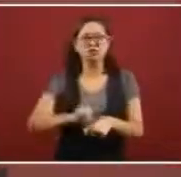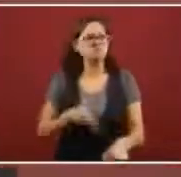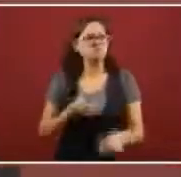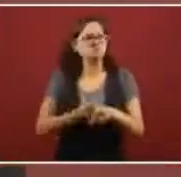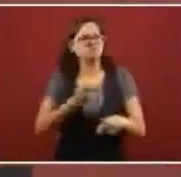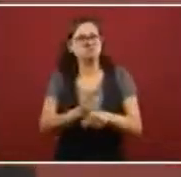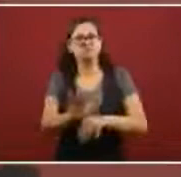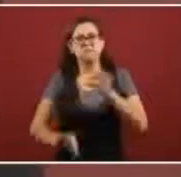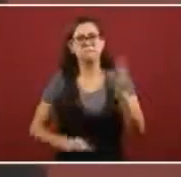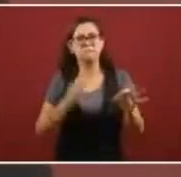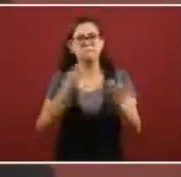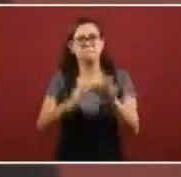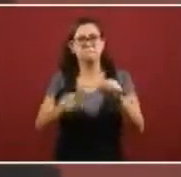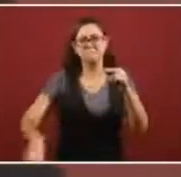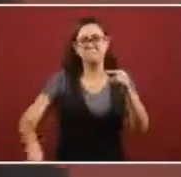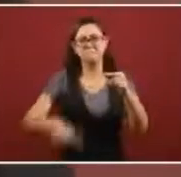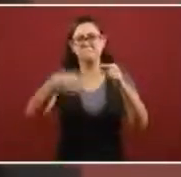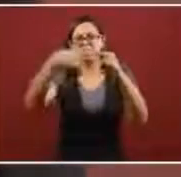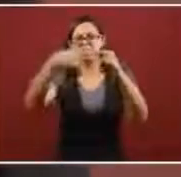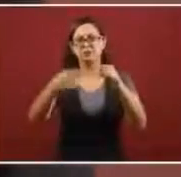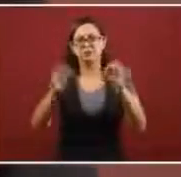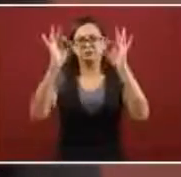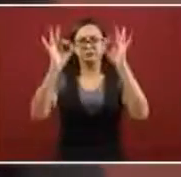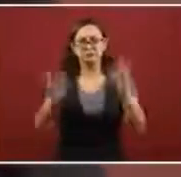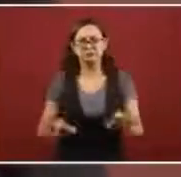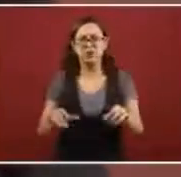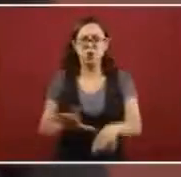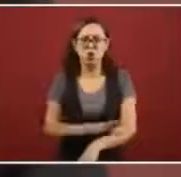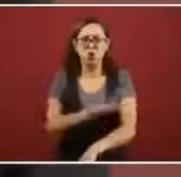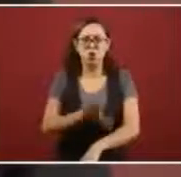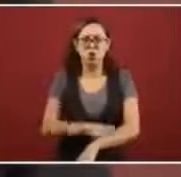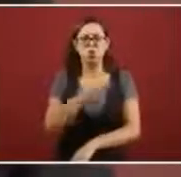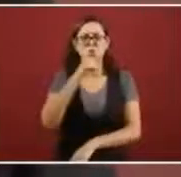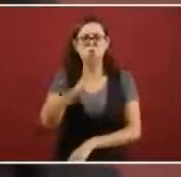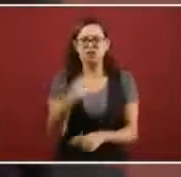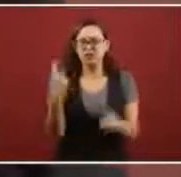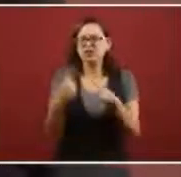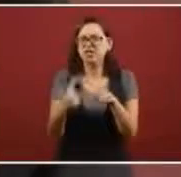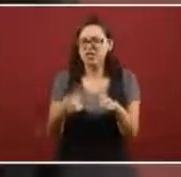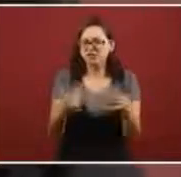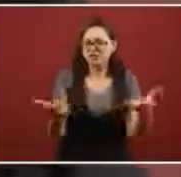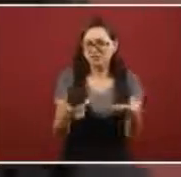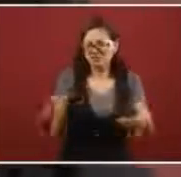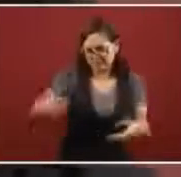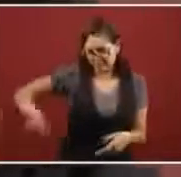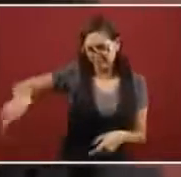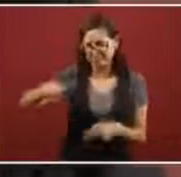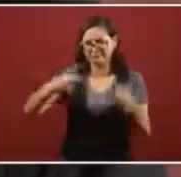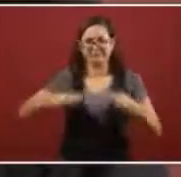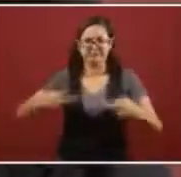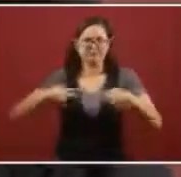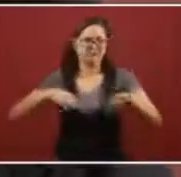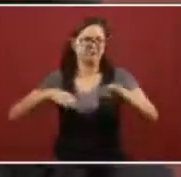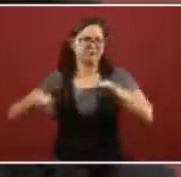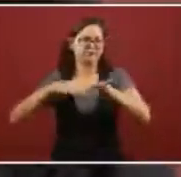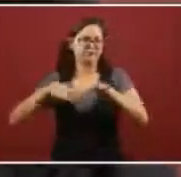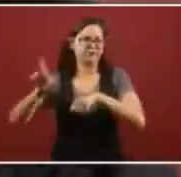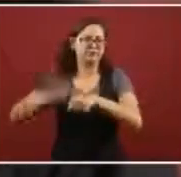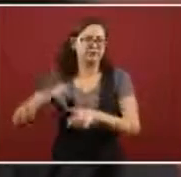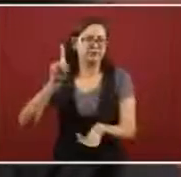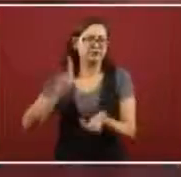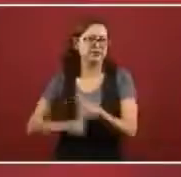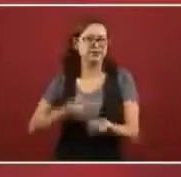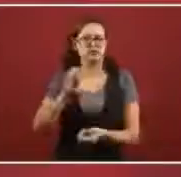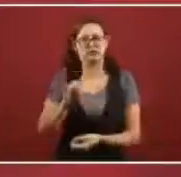nuevo la energía eléctrica, por los trabajadores de la Comisión Federal de